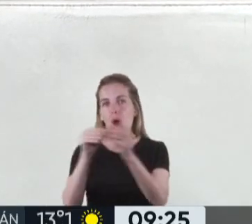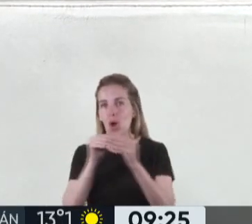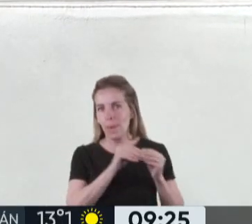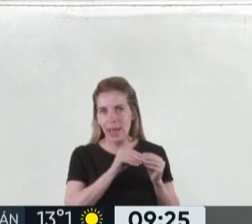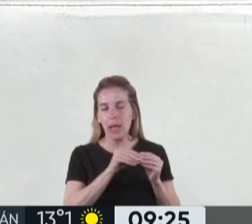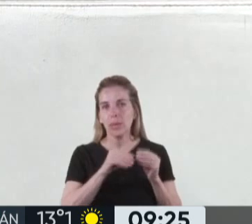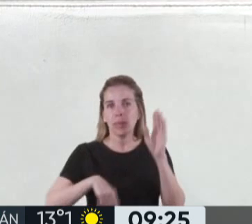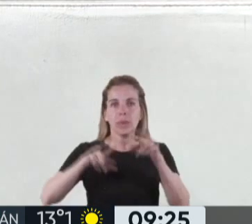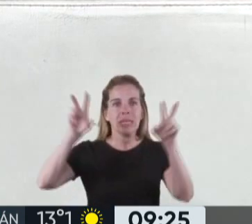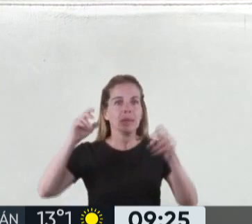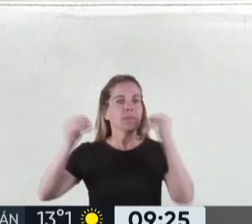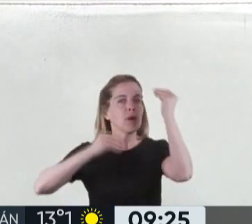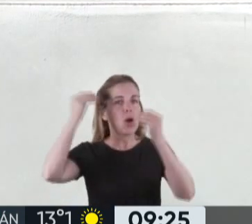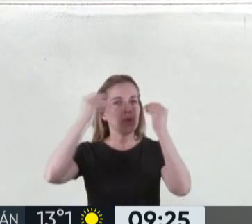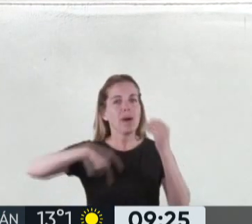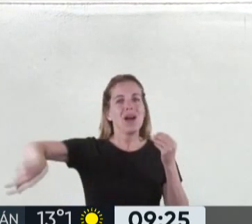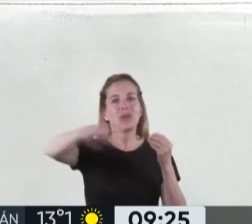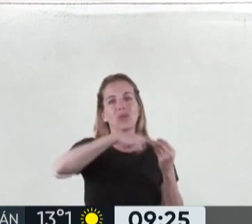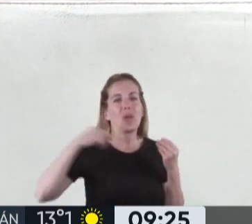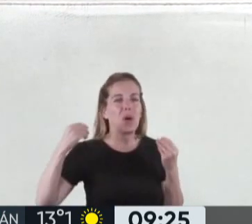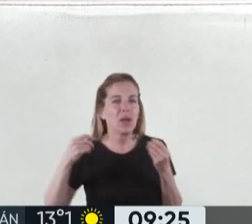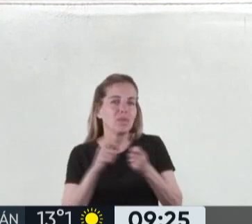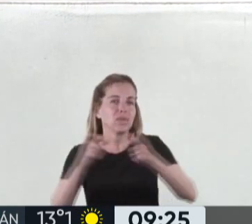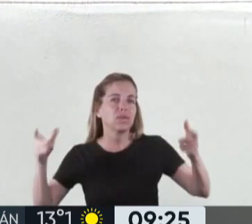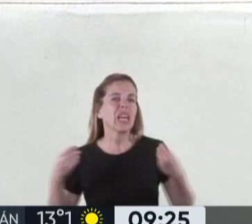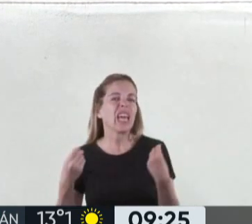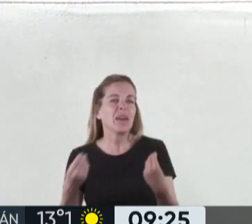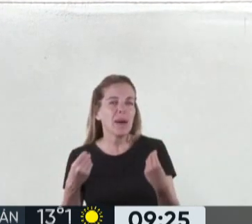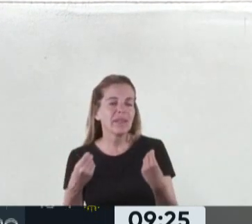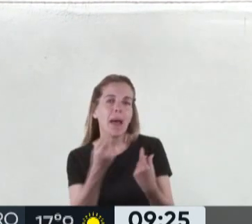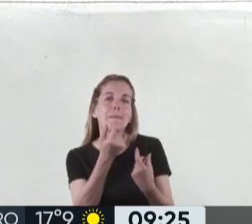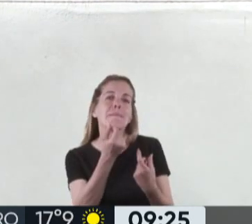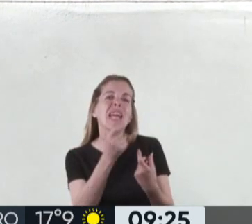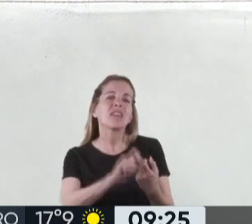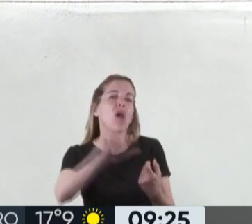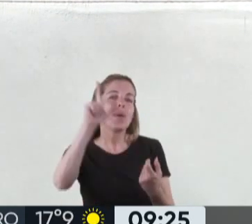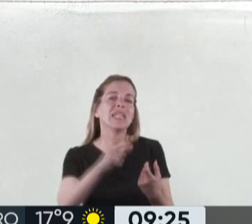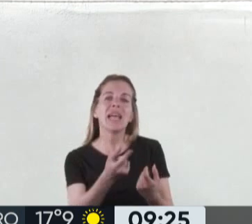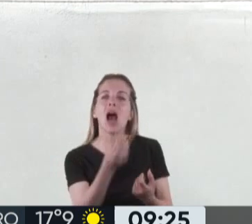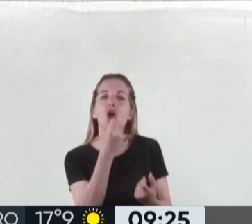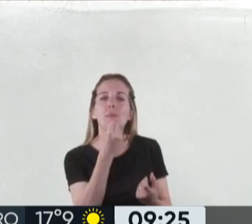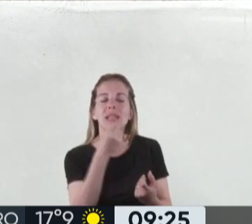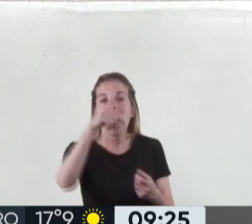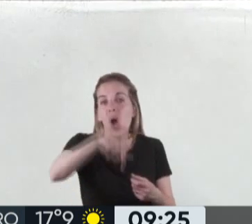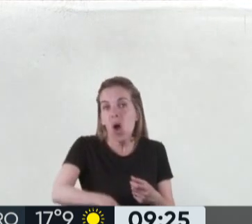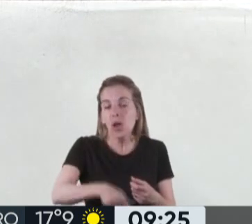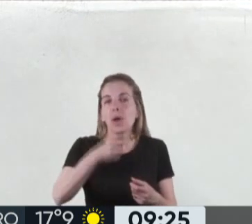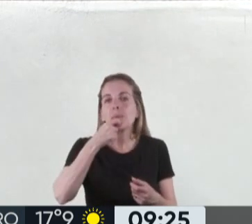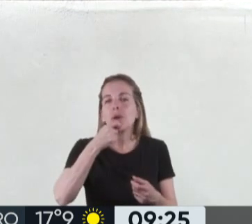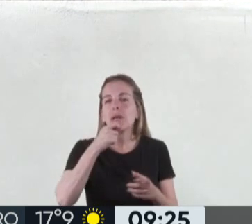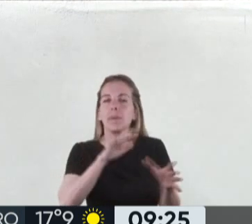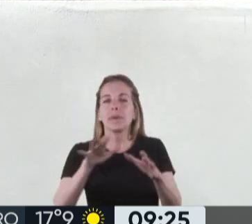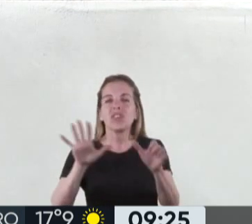mayor preocupación tal vez con la inseguridad, y es el fuerte incremento de los precios, especialmente en alimentos. Hoy aumentó en torno a